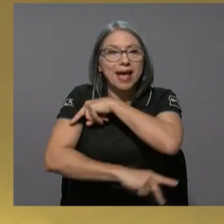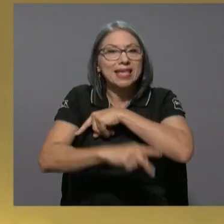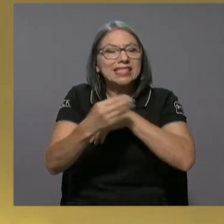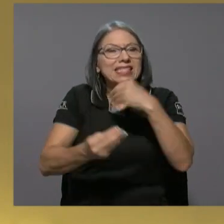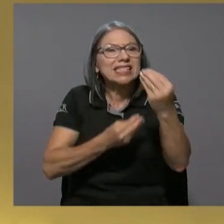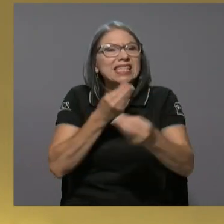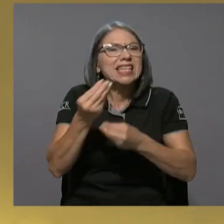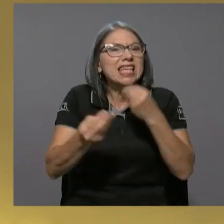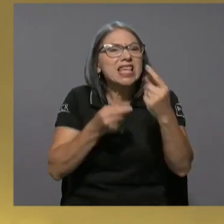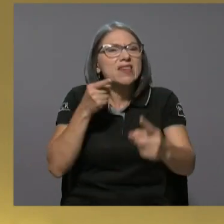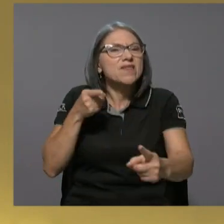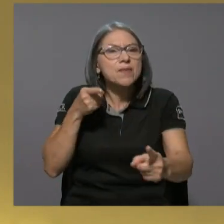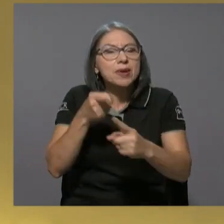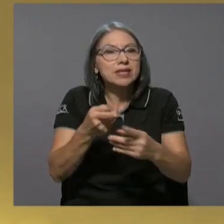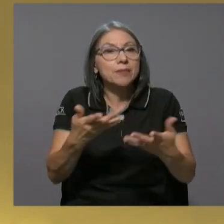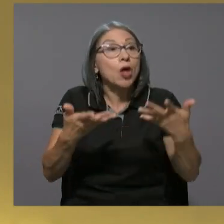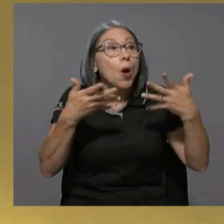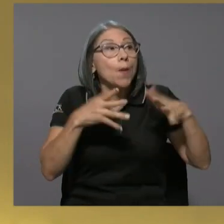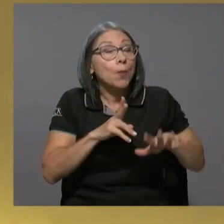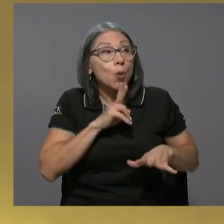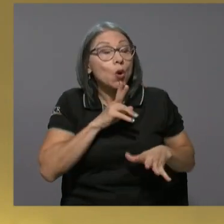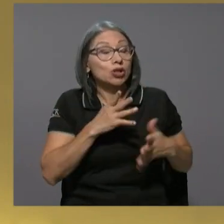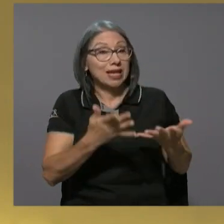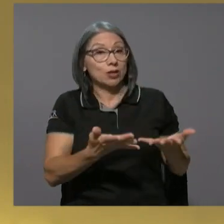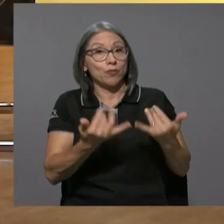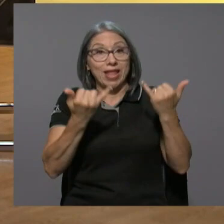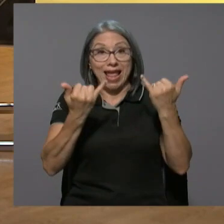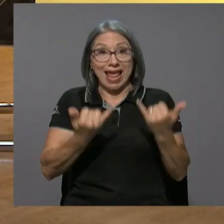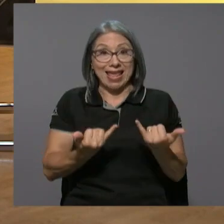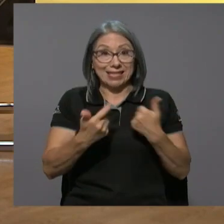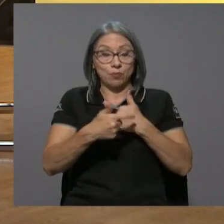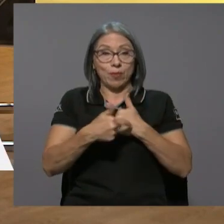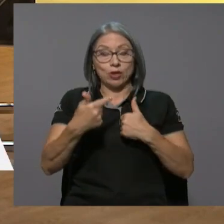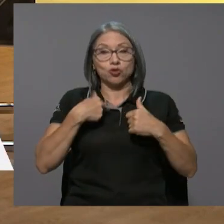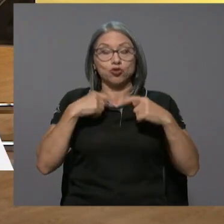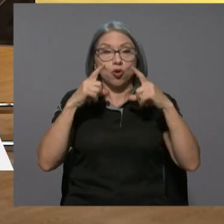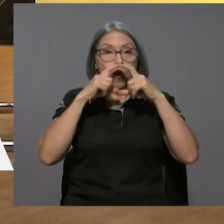cierto, yo me voy a retirar ahora el cubrebocas,